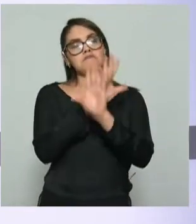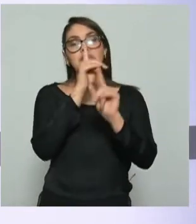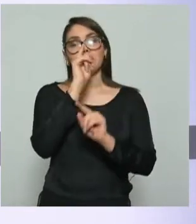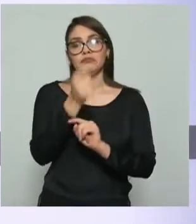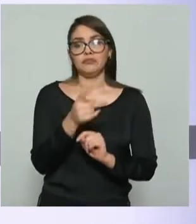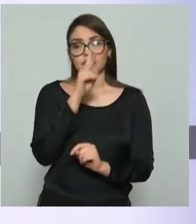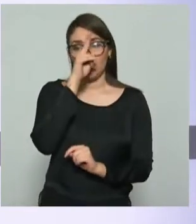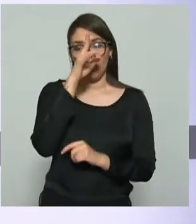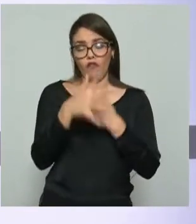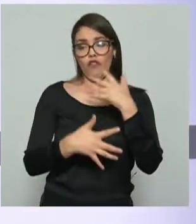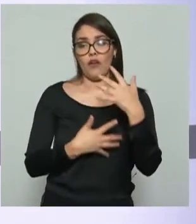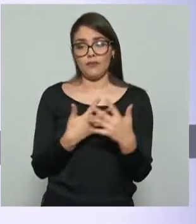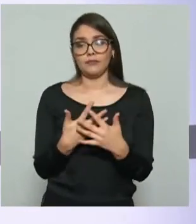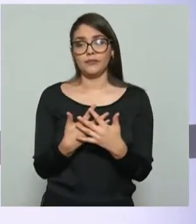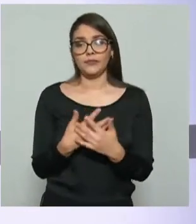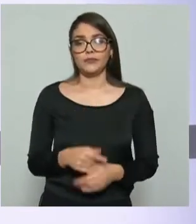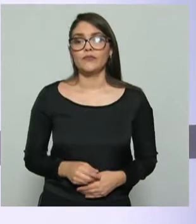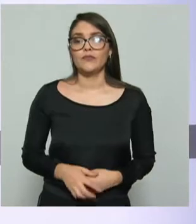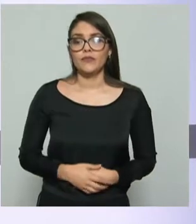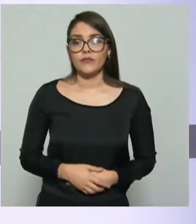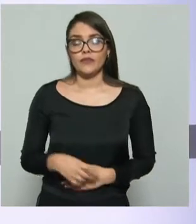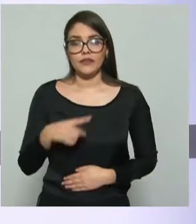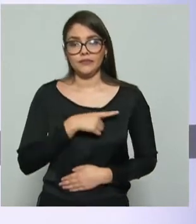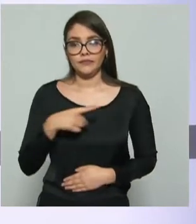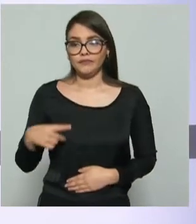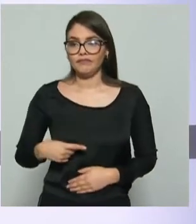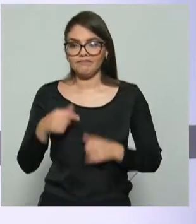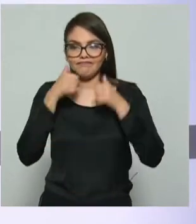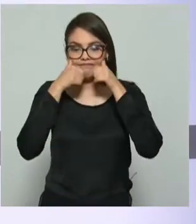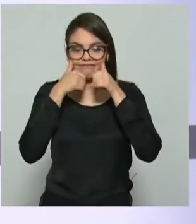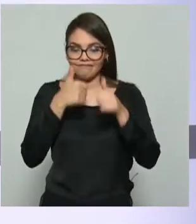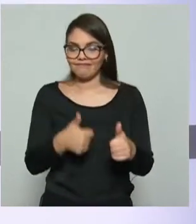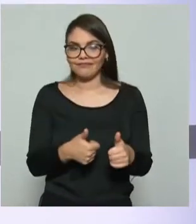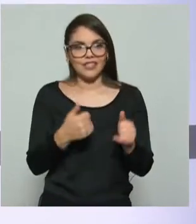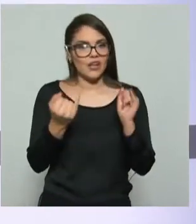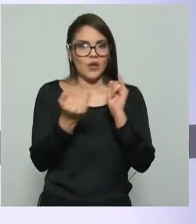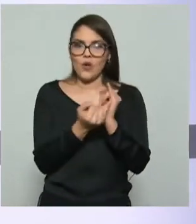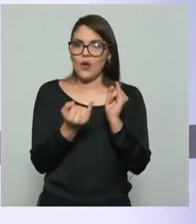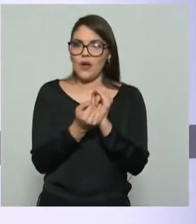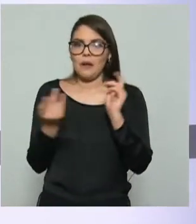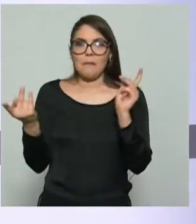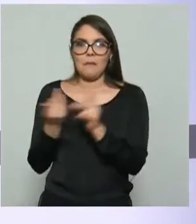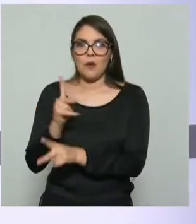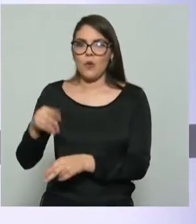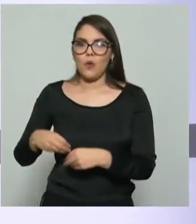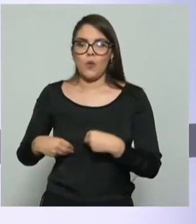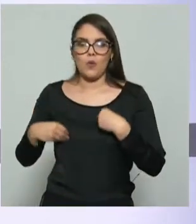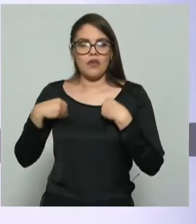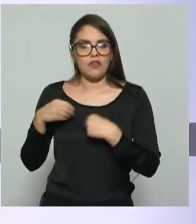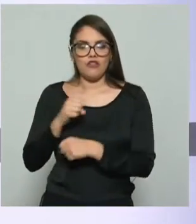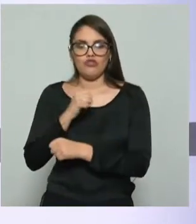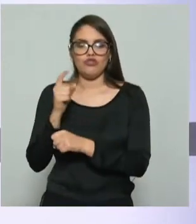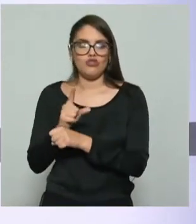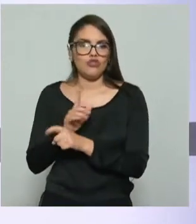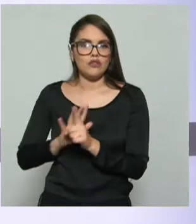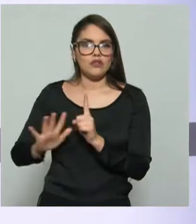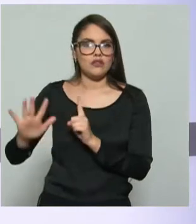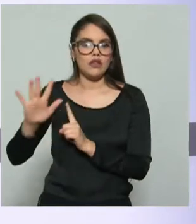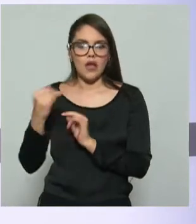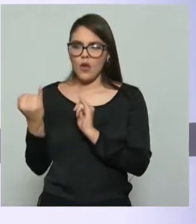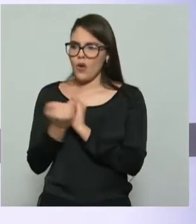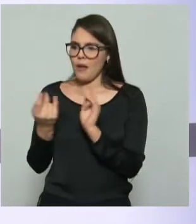violencia digital se tiene que tratar como un ámbito más de la vida social, cultural, pública de